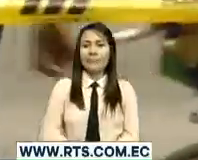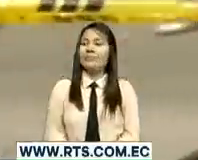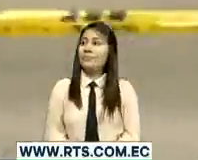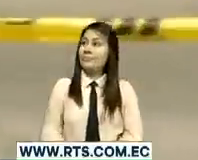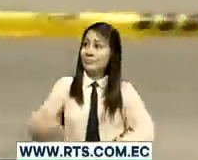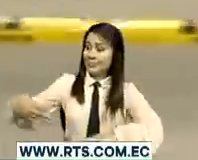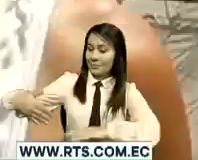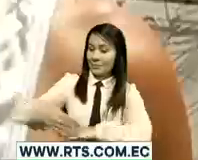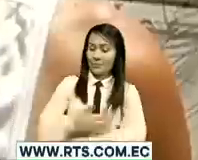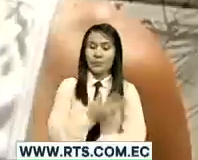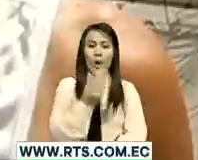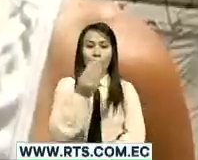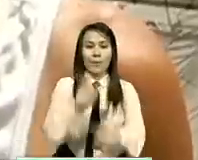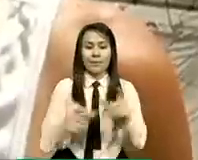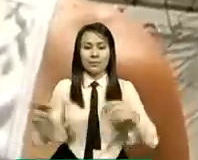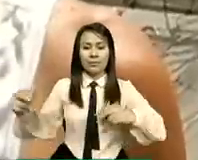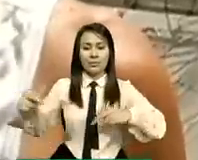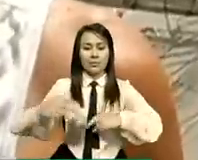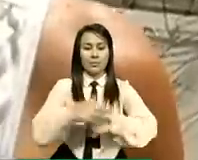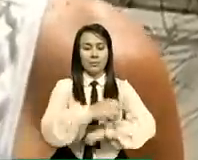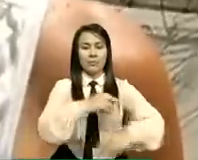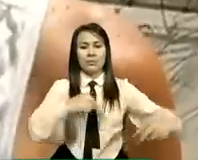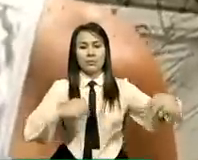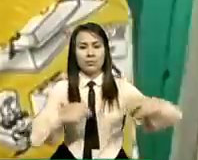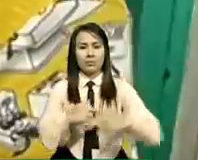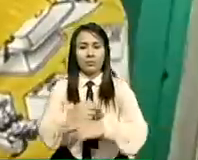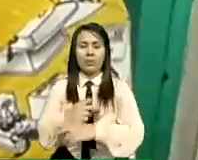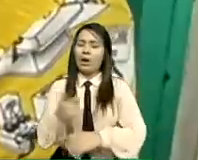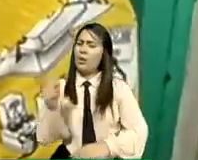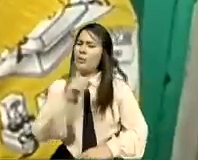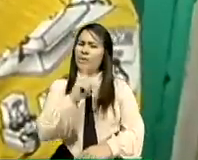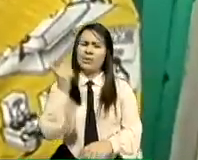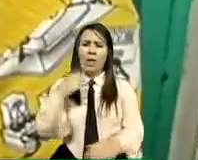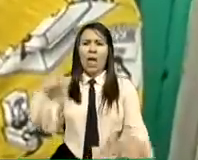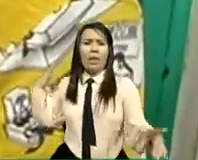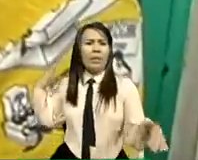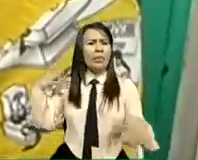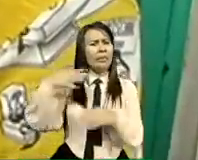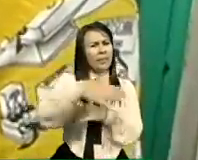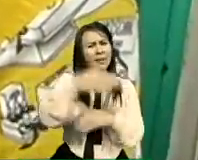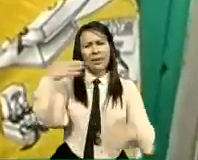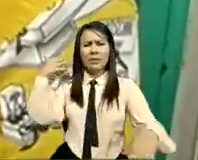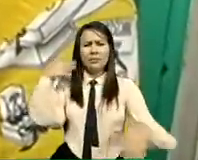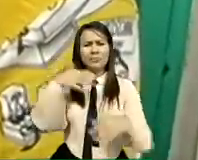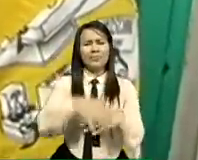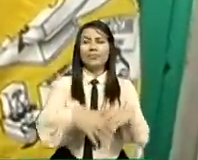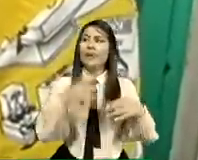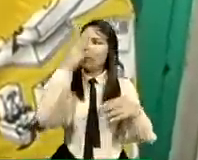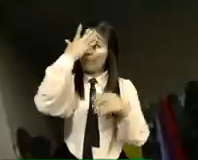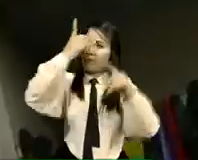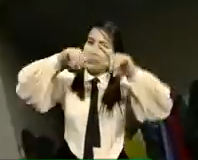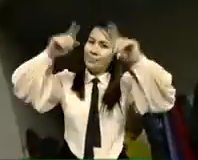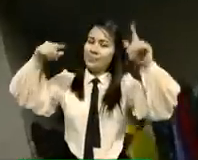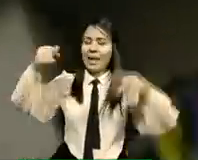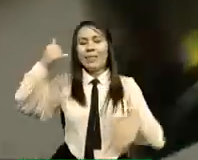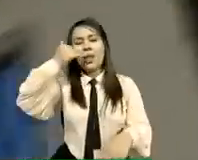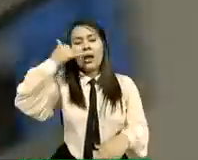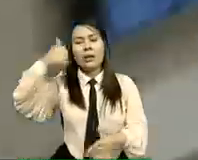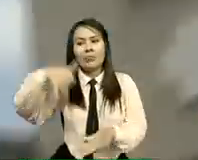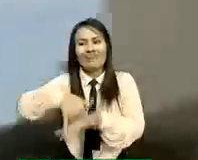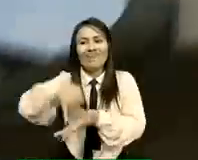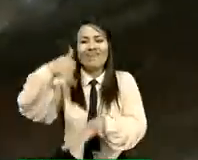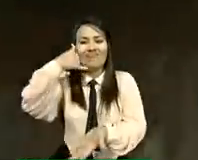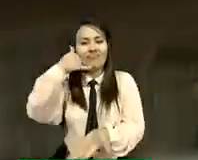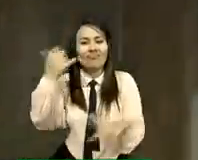mucho movimiento, entonces no debían de venir a exceso de velocidad. La mayoría de los cables son teléfono y que por